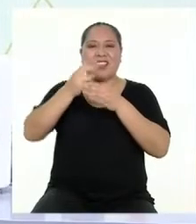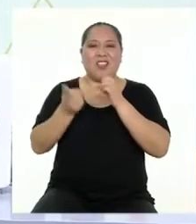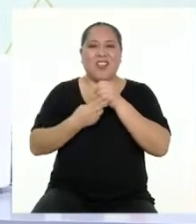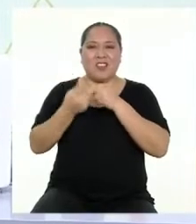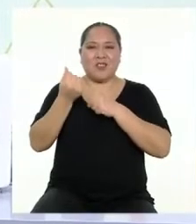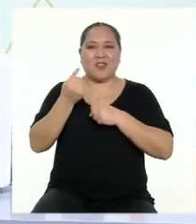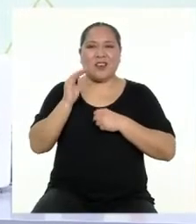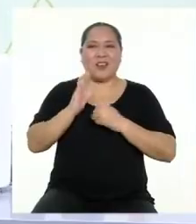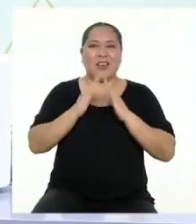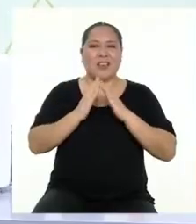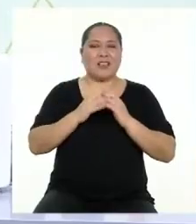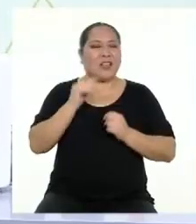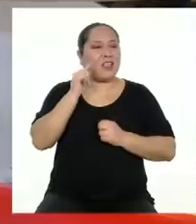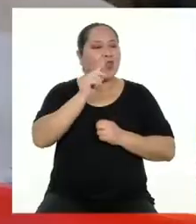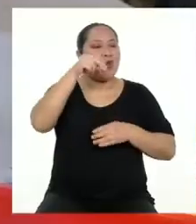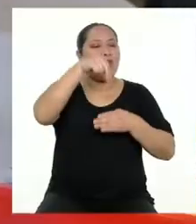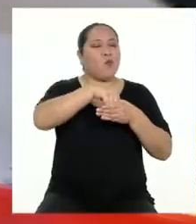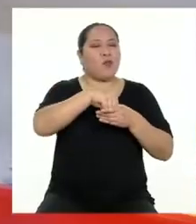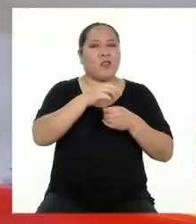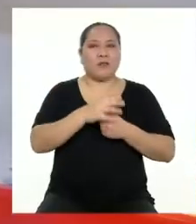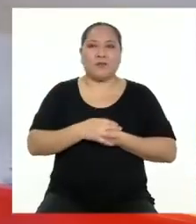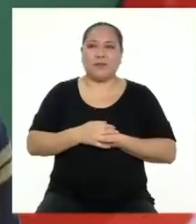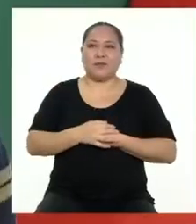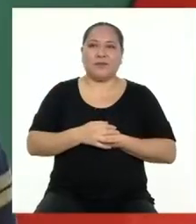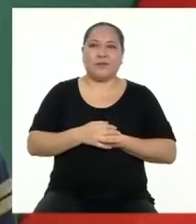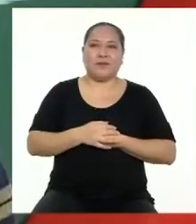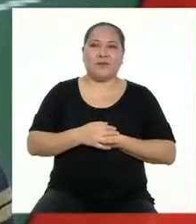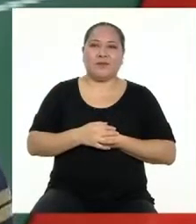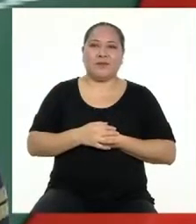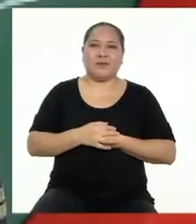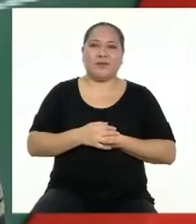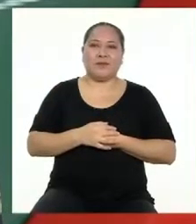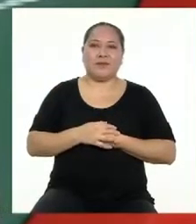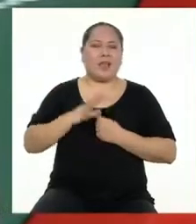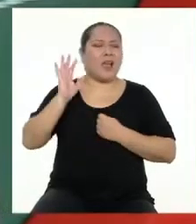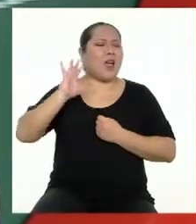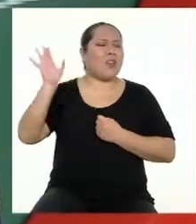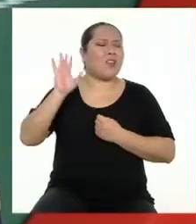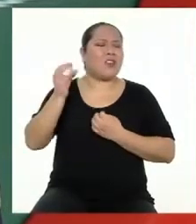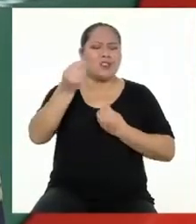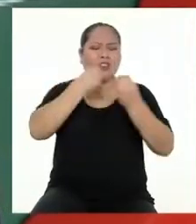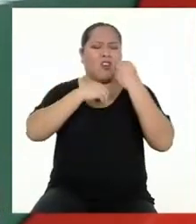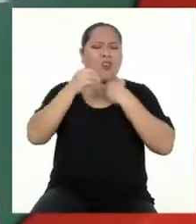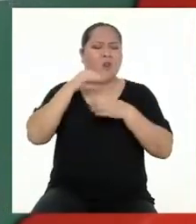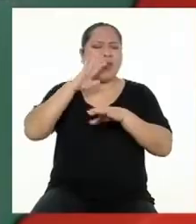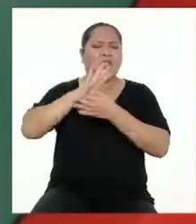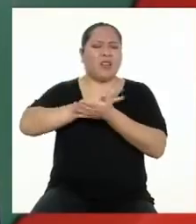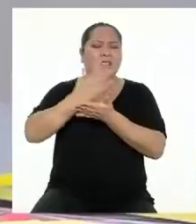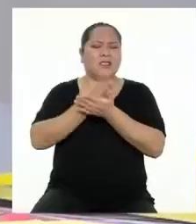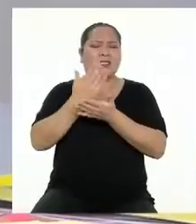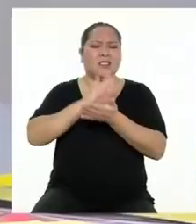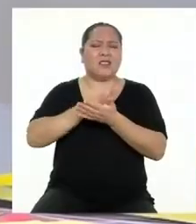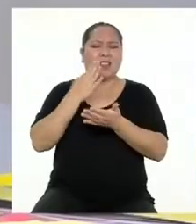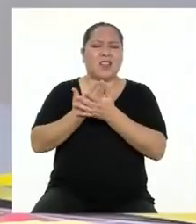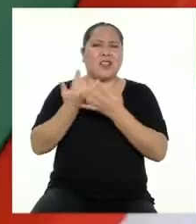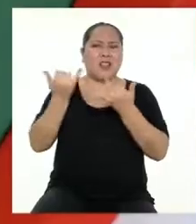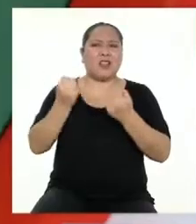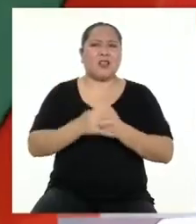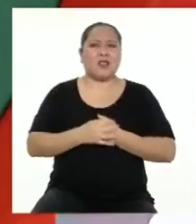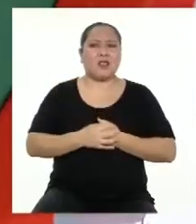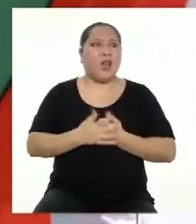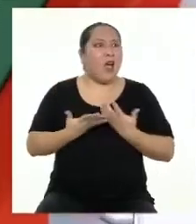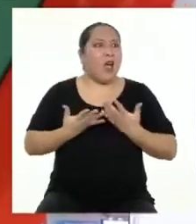Este debe ir a su periódico mural. 1. Tenga a la mano un lapicero o lápiz y una hoja o cuaderno para